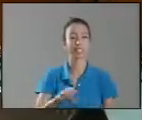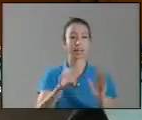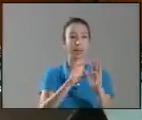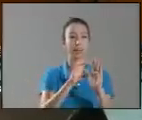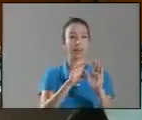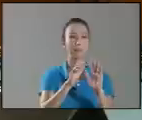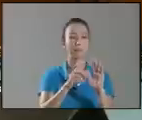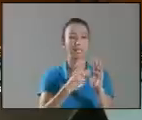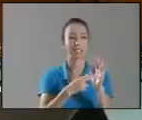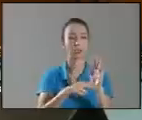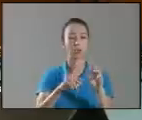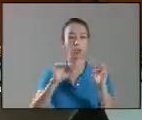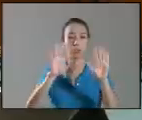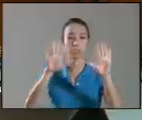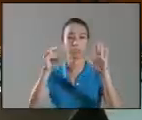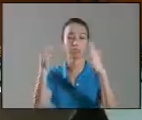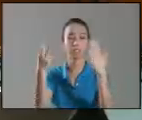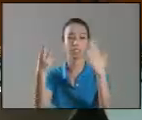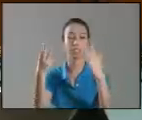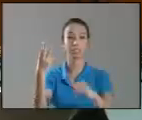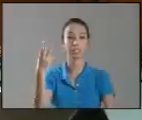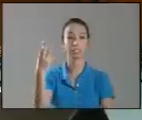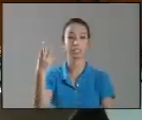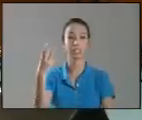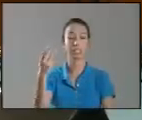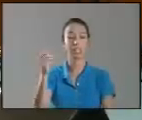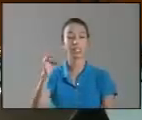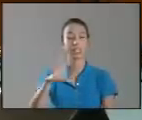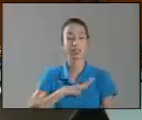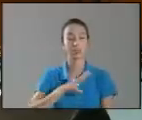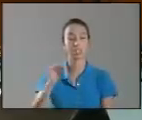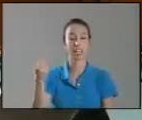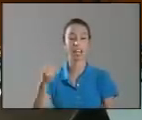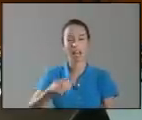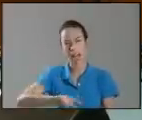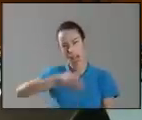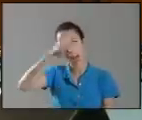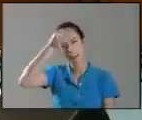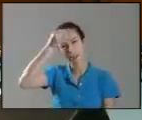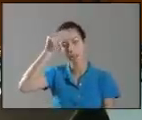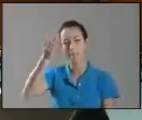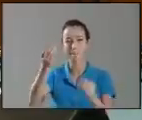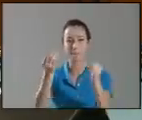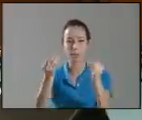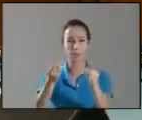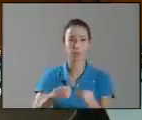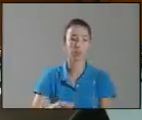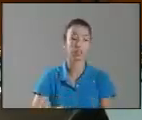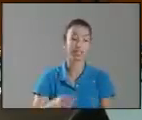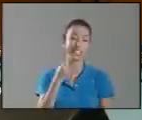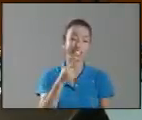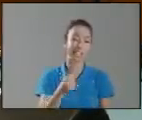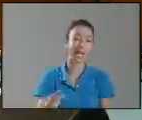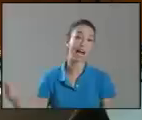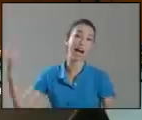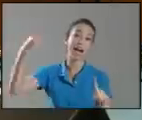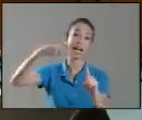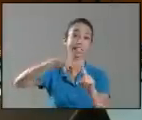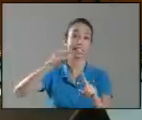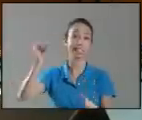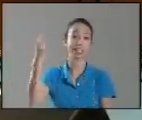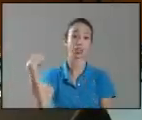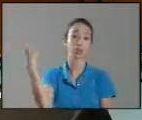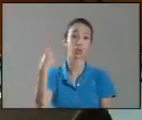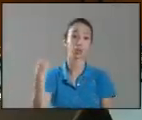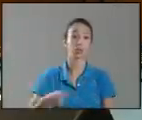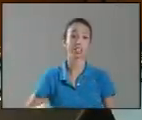4, y quisiera leer una vez más el verso 13, y miremos que tenemos que